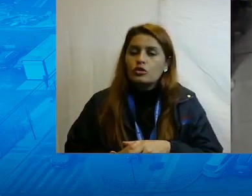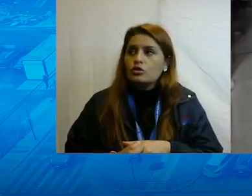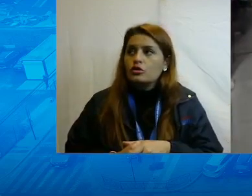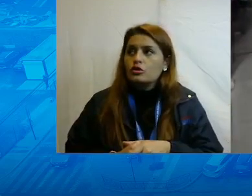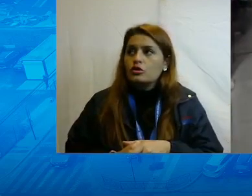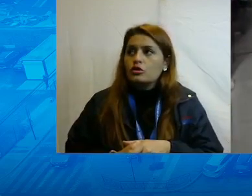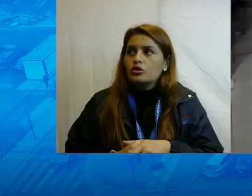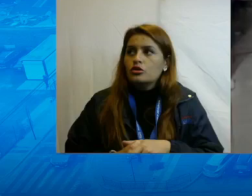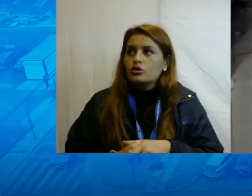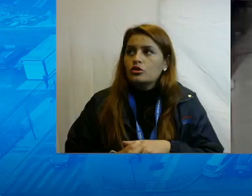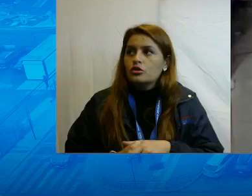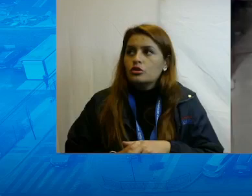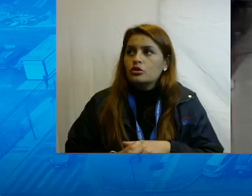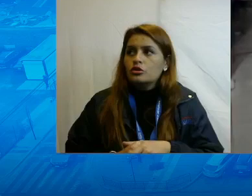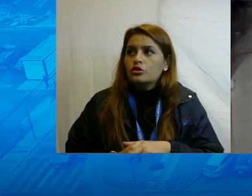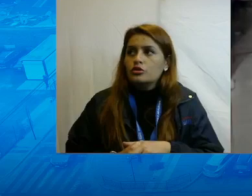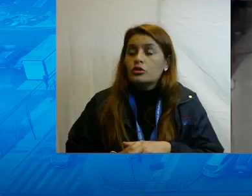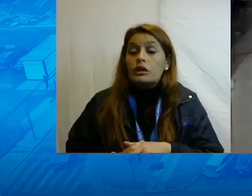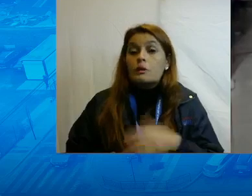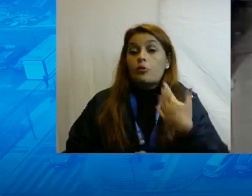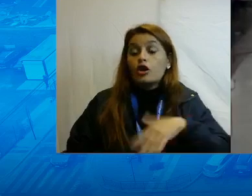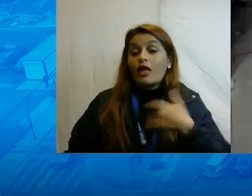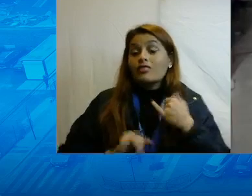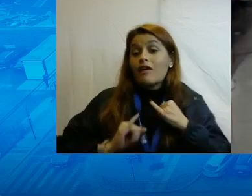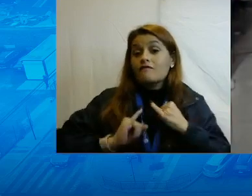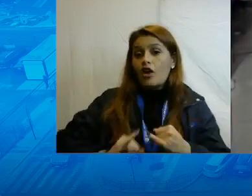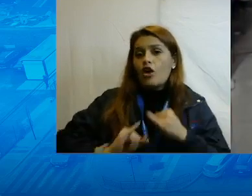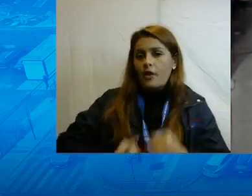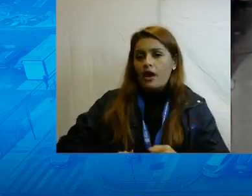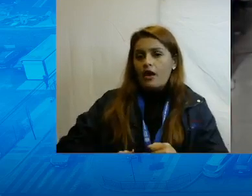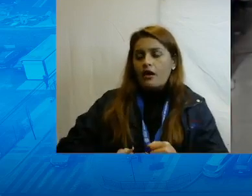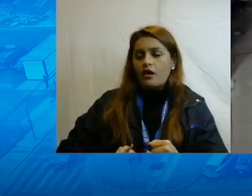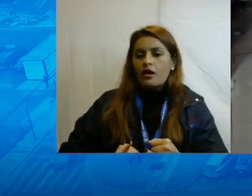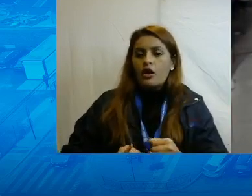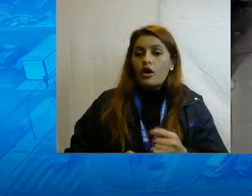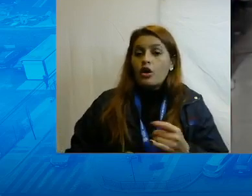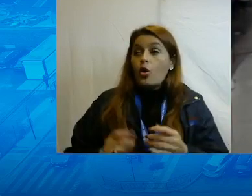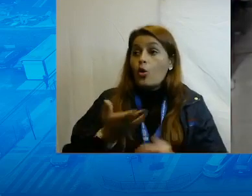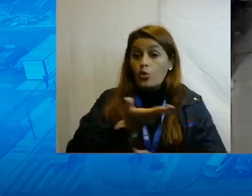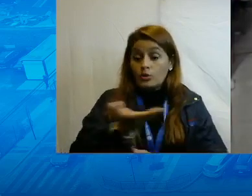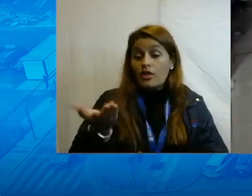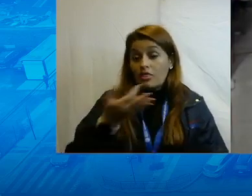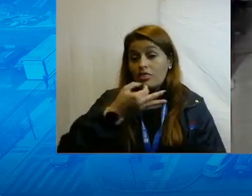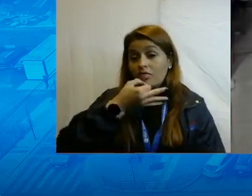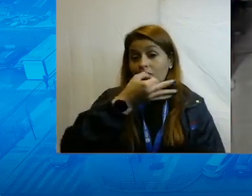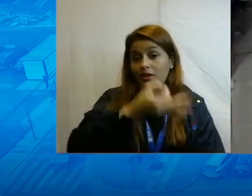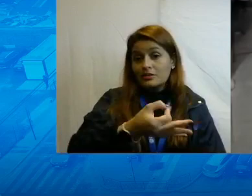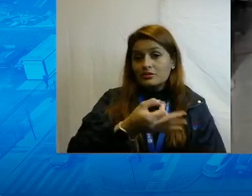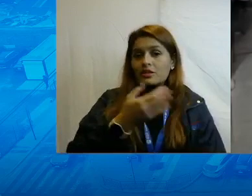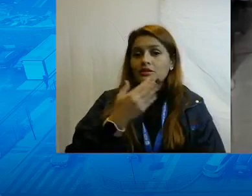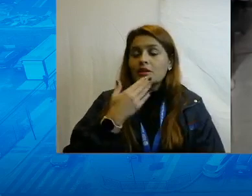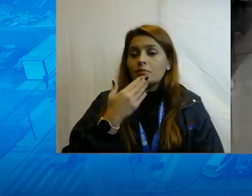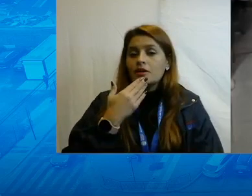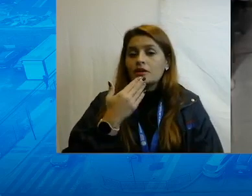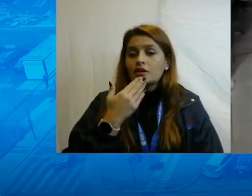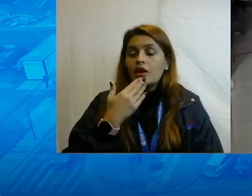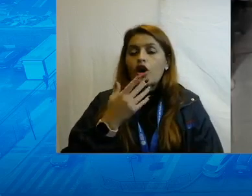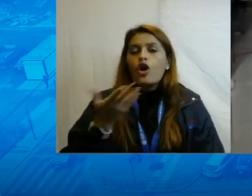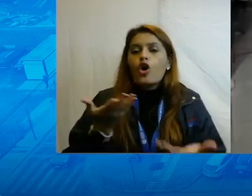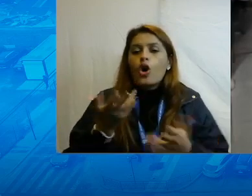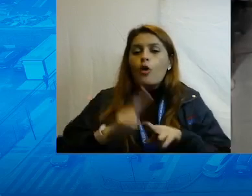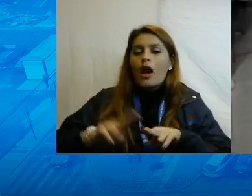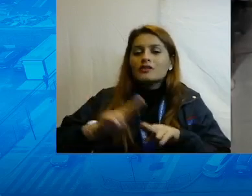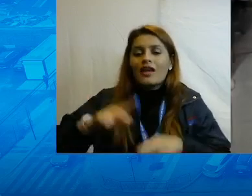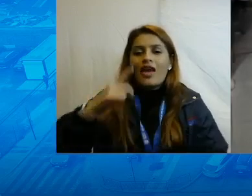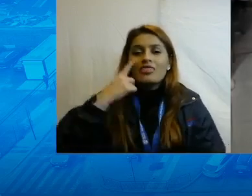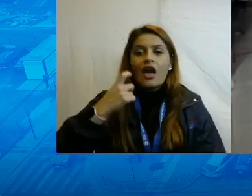la transmisión y también se quieren informar, no solamente de lo que ustedes plantean, de que son cosas positivas, sino que el día a día. Y